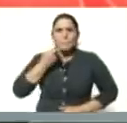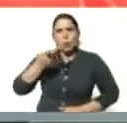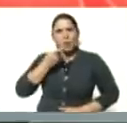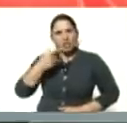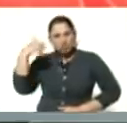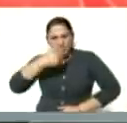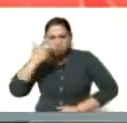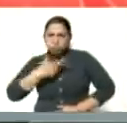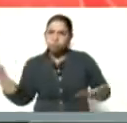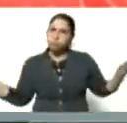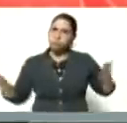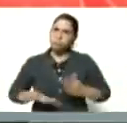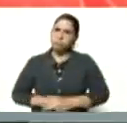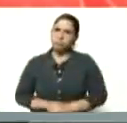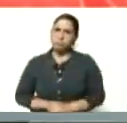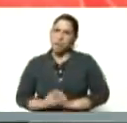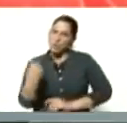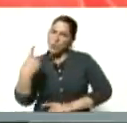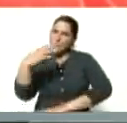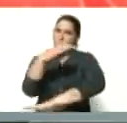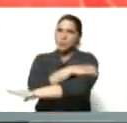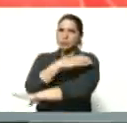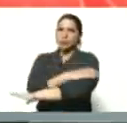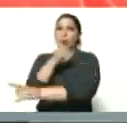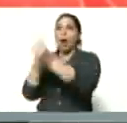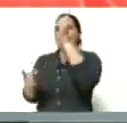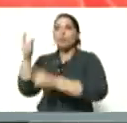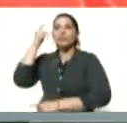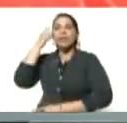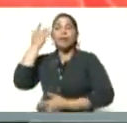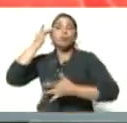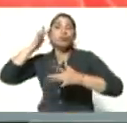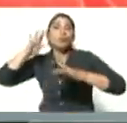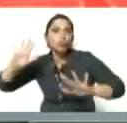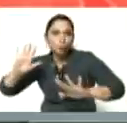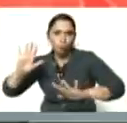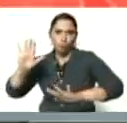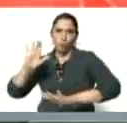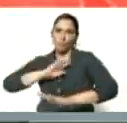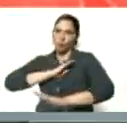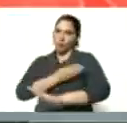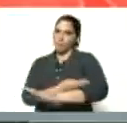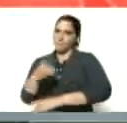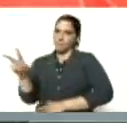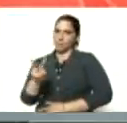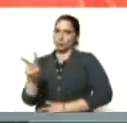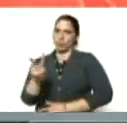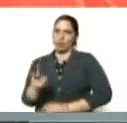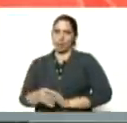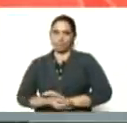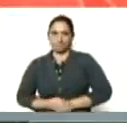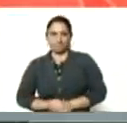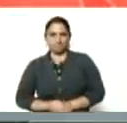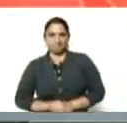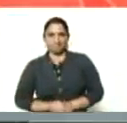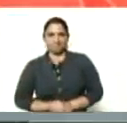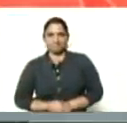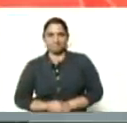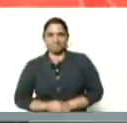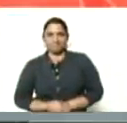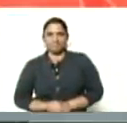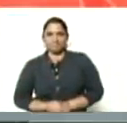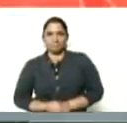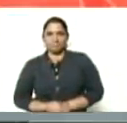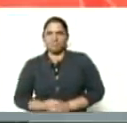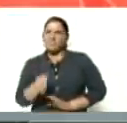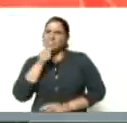realidad, a una oposición que algún día tuvo fuerza en Venezuela. Ernesto Villegas. ¿A quién